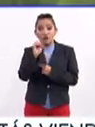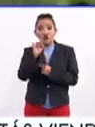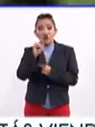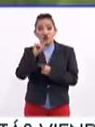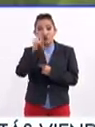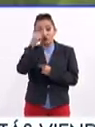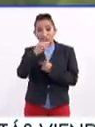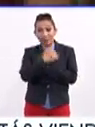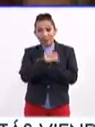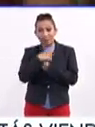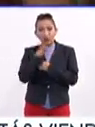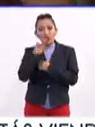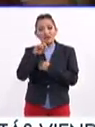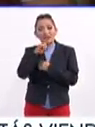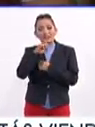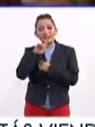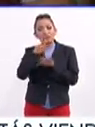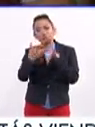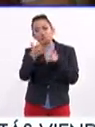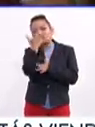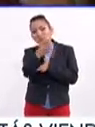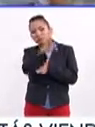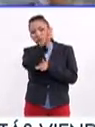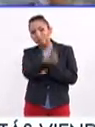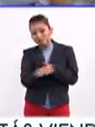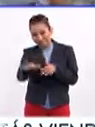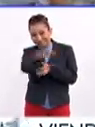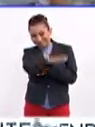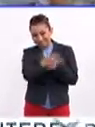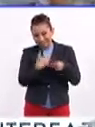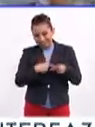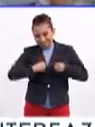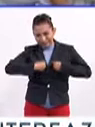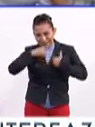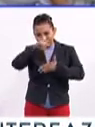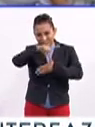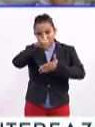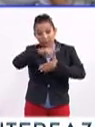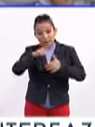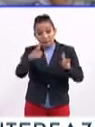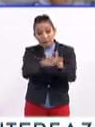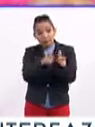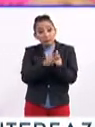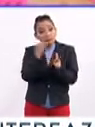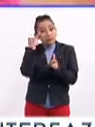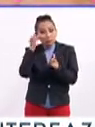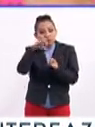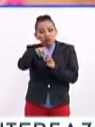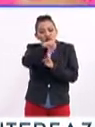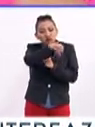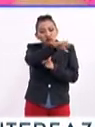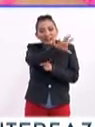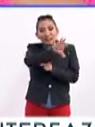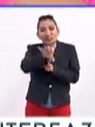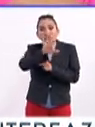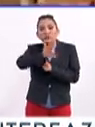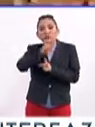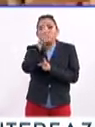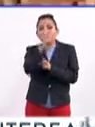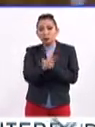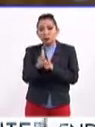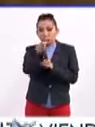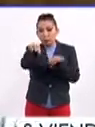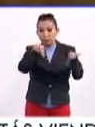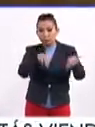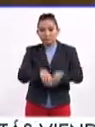Naciones Unidas para la Infancia, alrededor del 10% de los habitantes en América Latina son indígenas, agrupados en 552